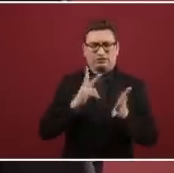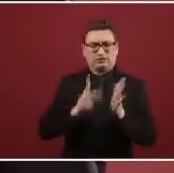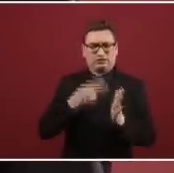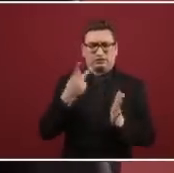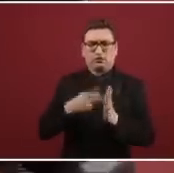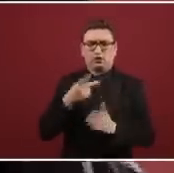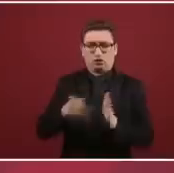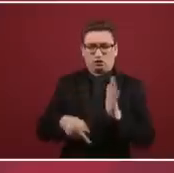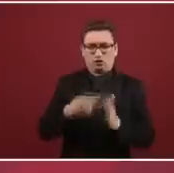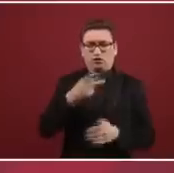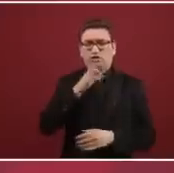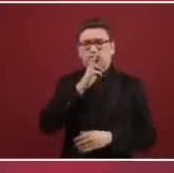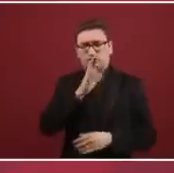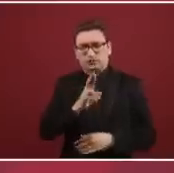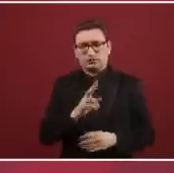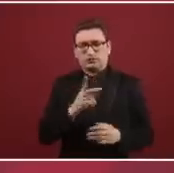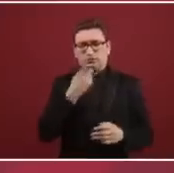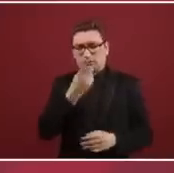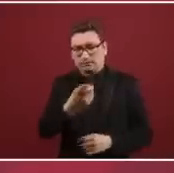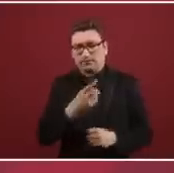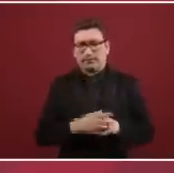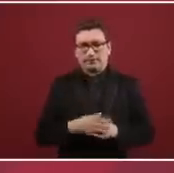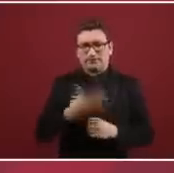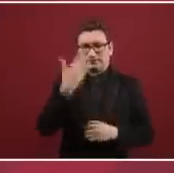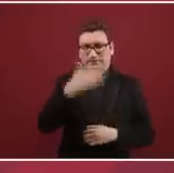La Secretaría de Salud se quedó